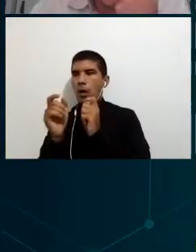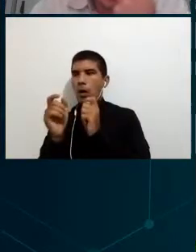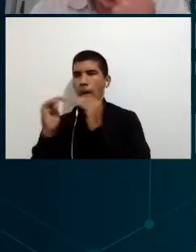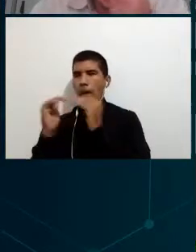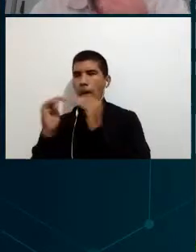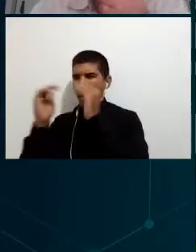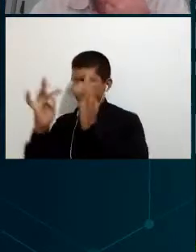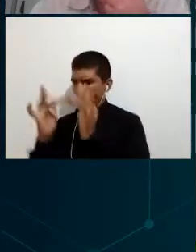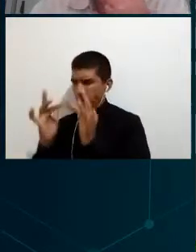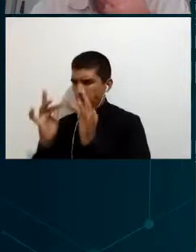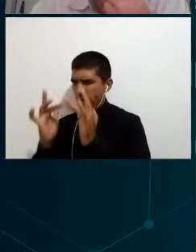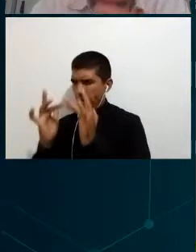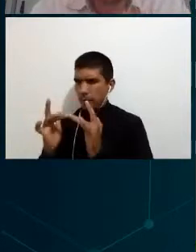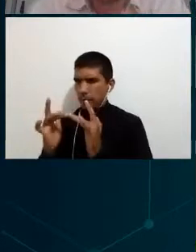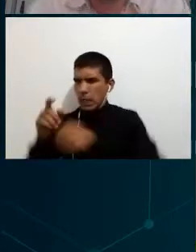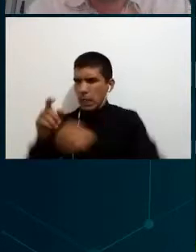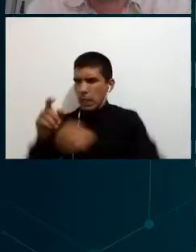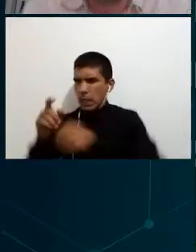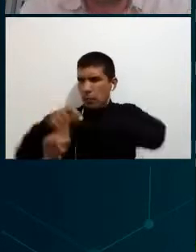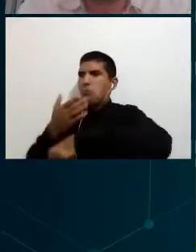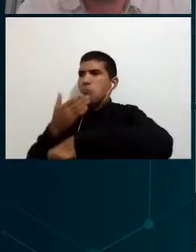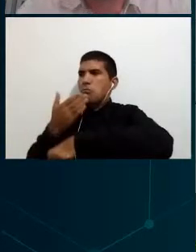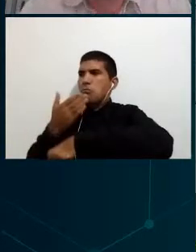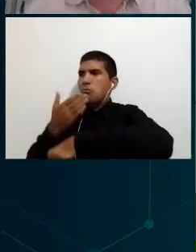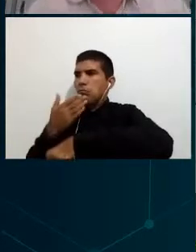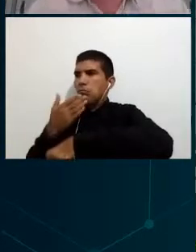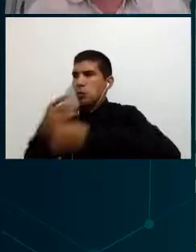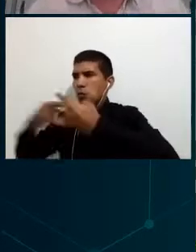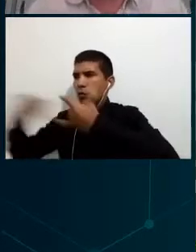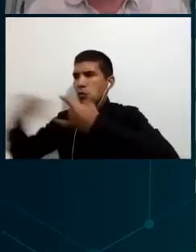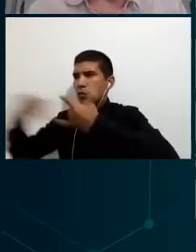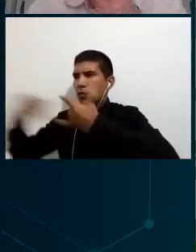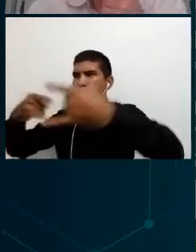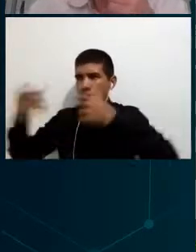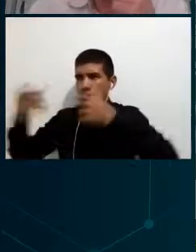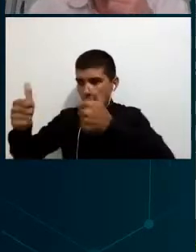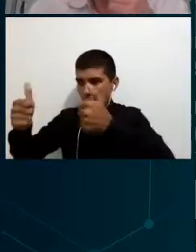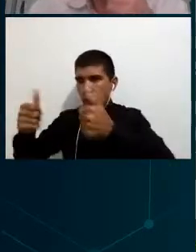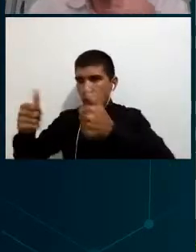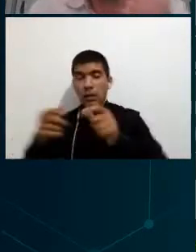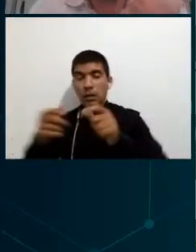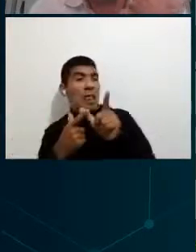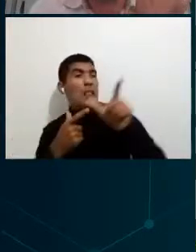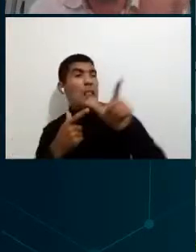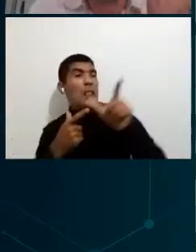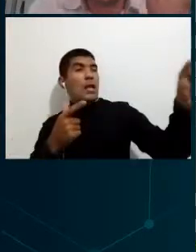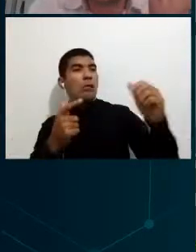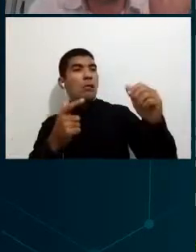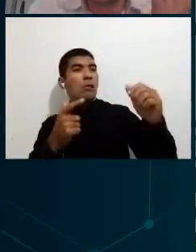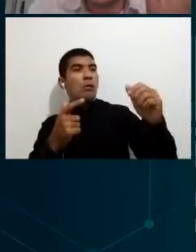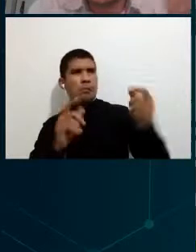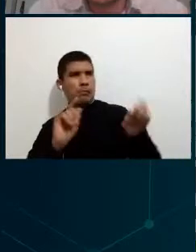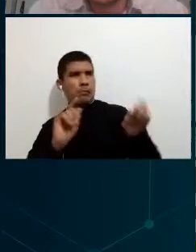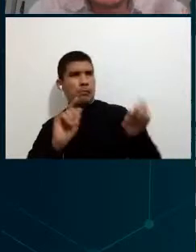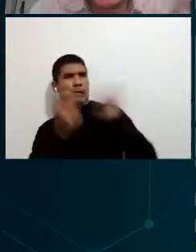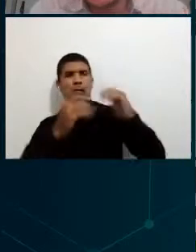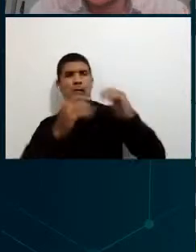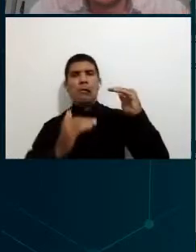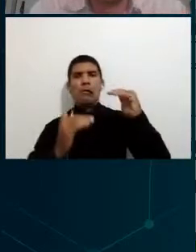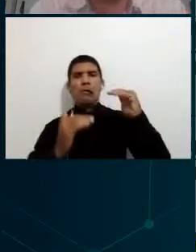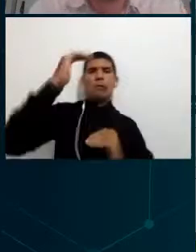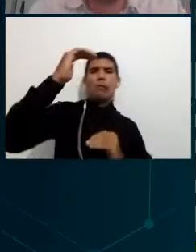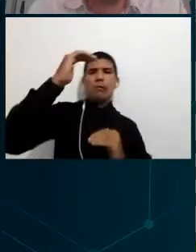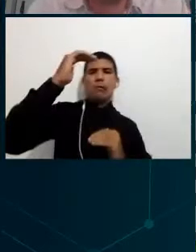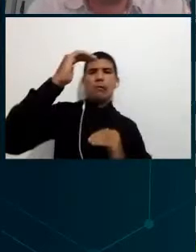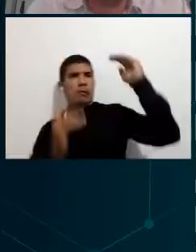pruebas, nosotros evaluamos cómo se comporta la protección diferencial, aumentando otro parámetro que es la